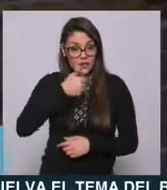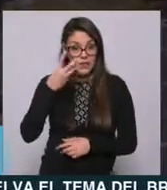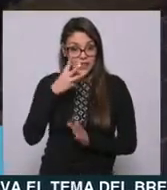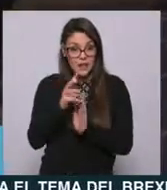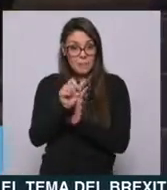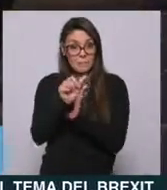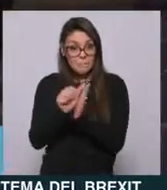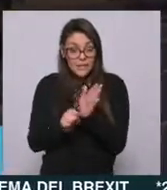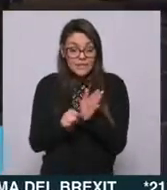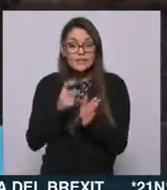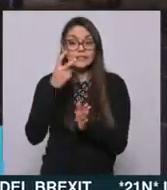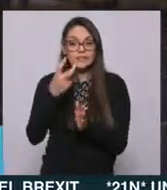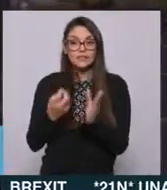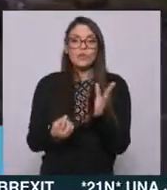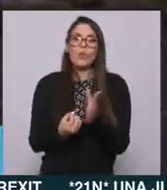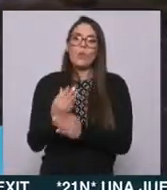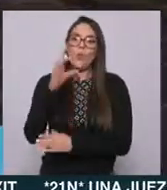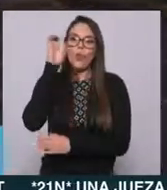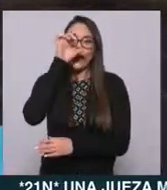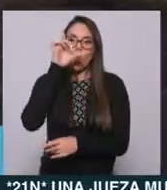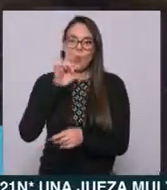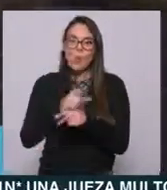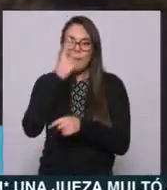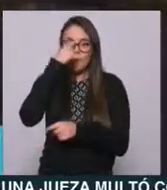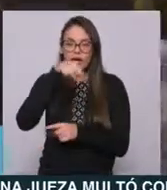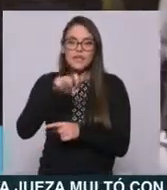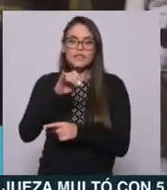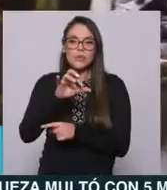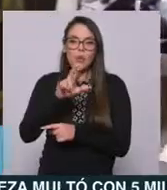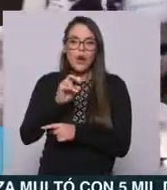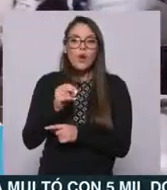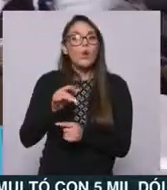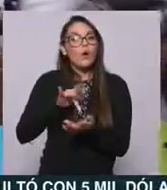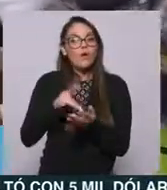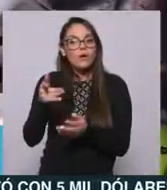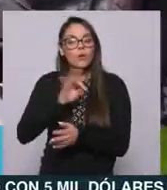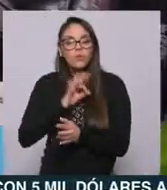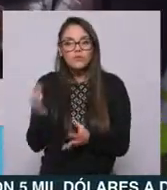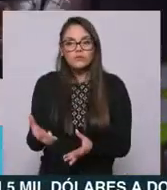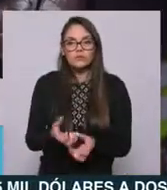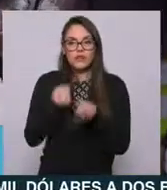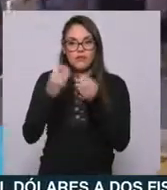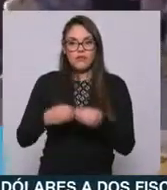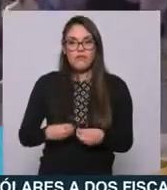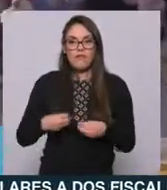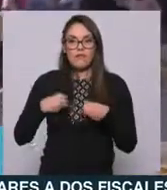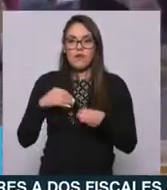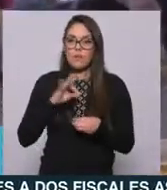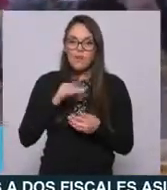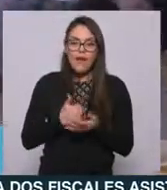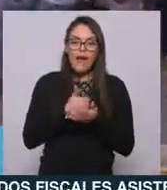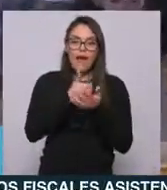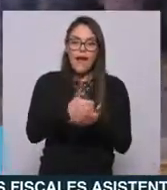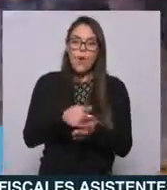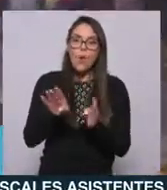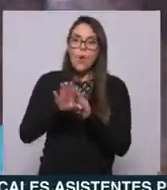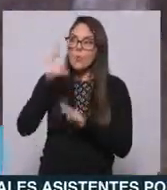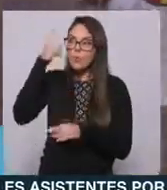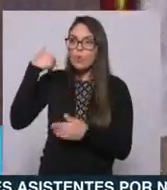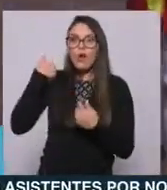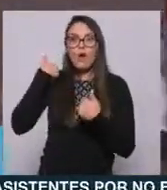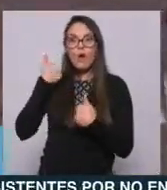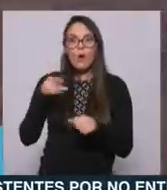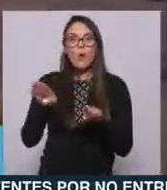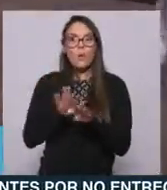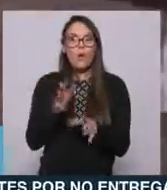meses. Con esto se sigue creando una cultura del simulacro que salva vidas y que nos enseña cómo reaccionar en caso de un